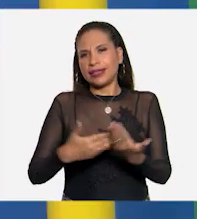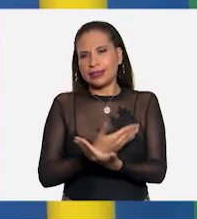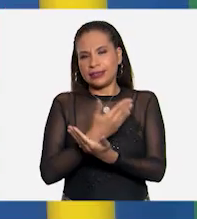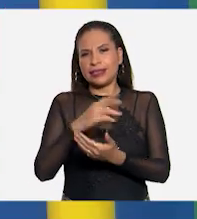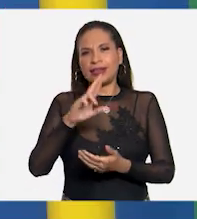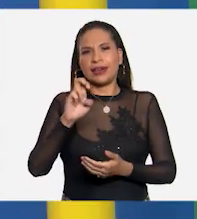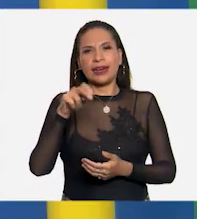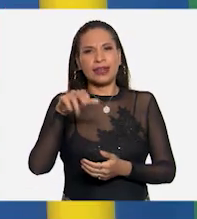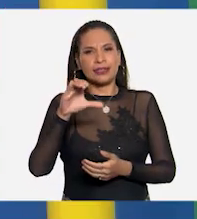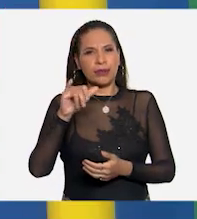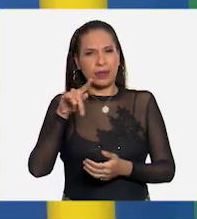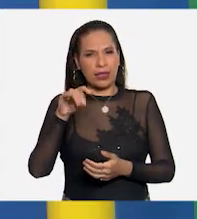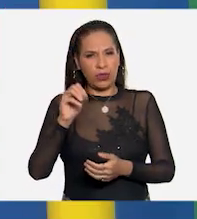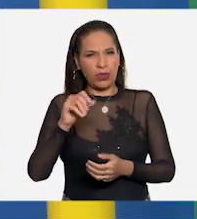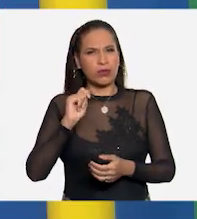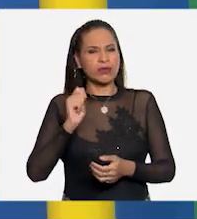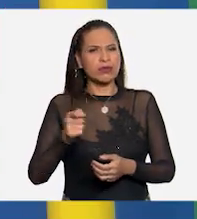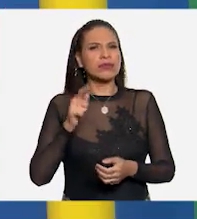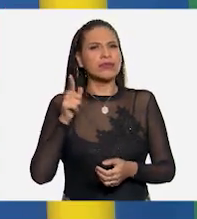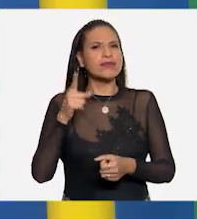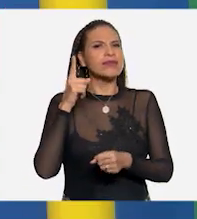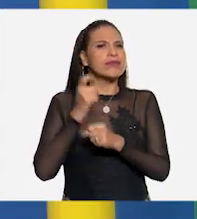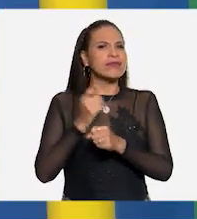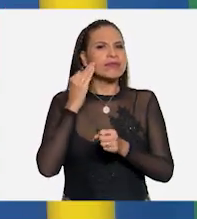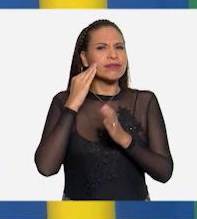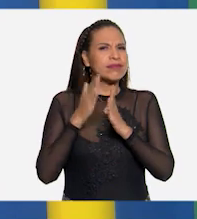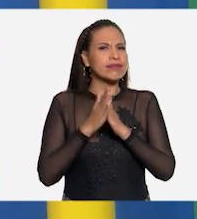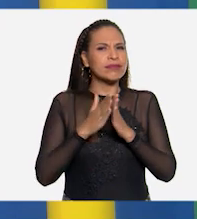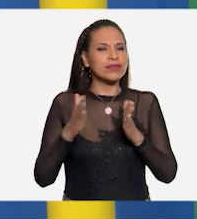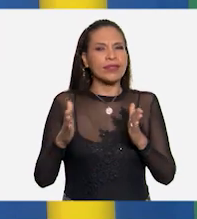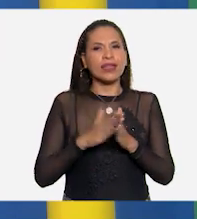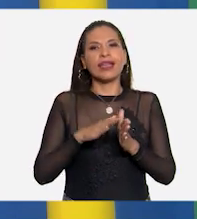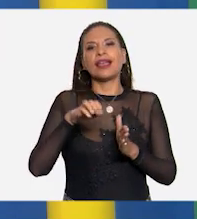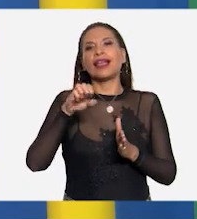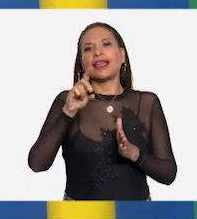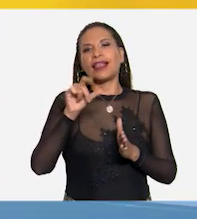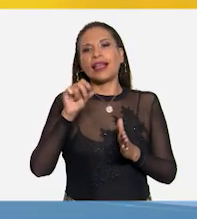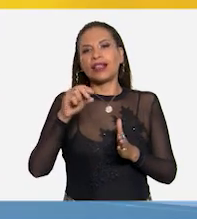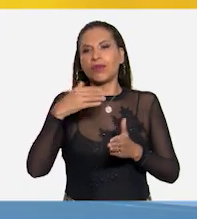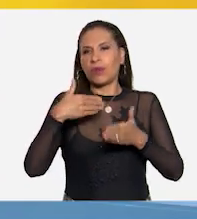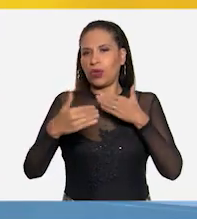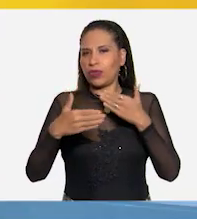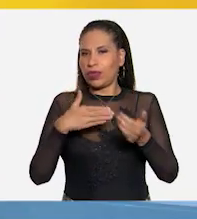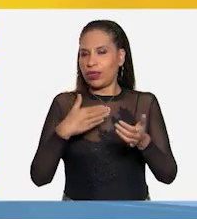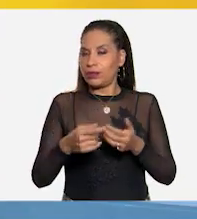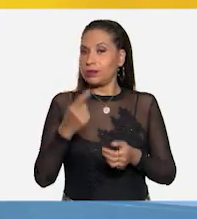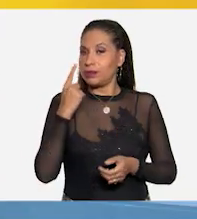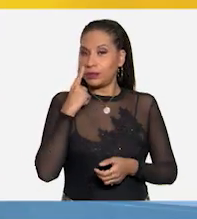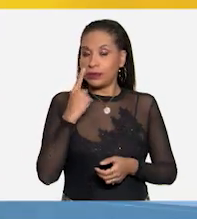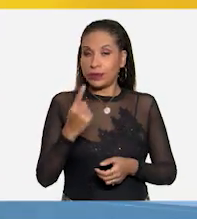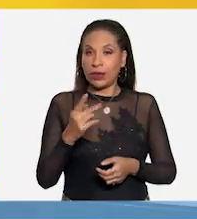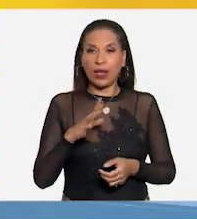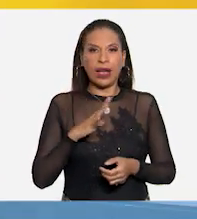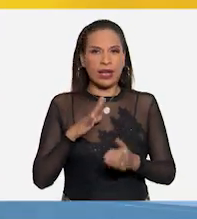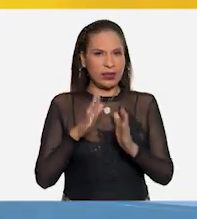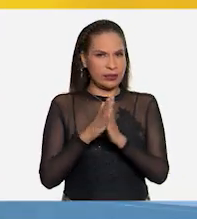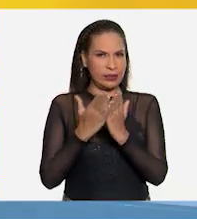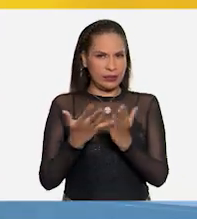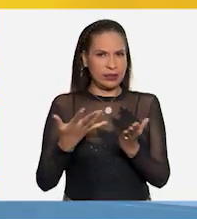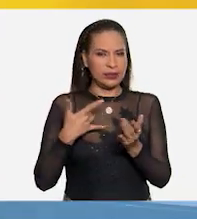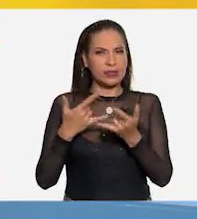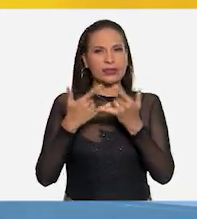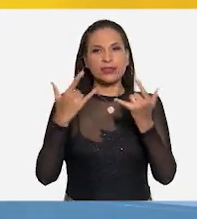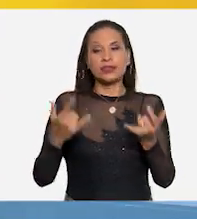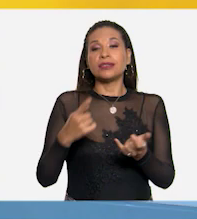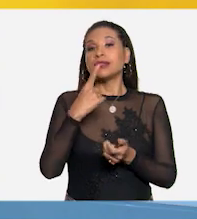Jenny. El Renacimiento, la primera etapa de la Edad Moderna. Veo que en nuestro libro de historia, en